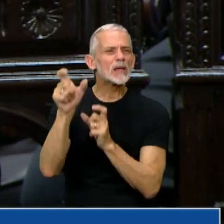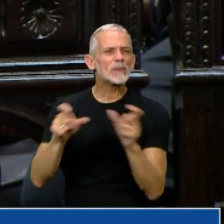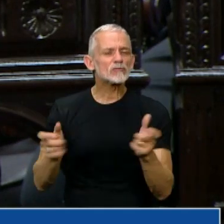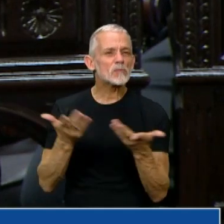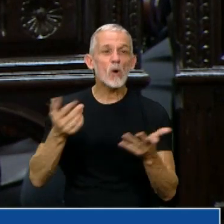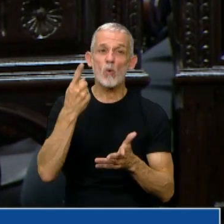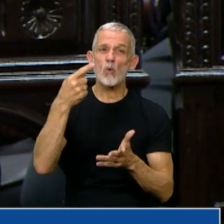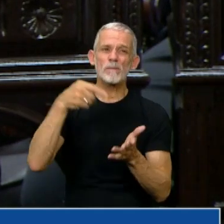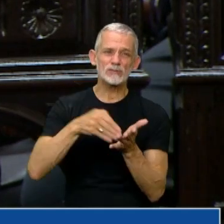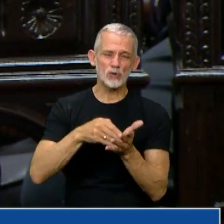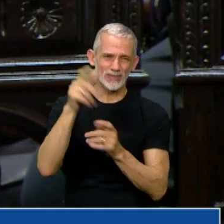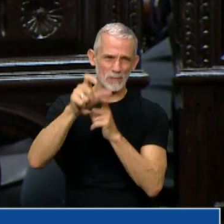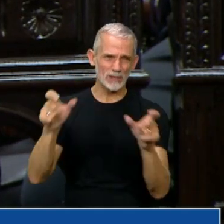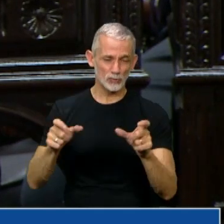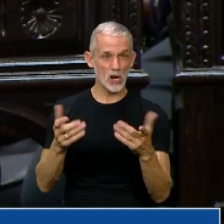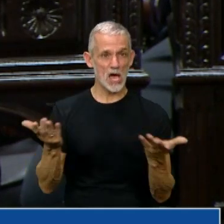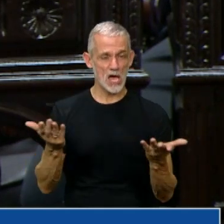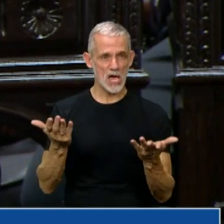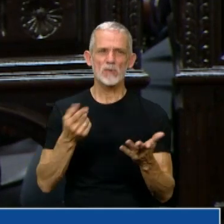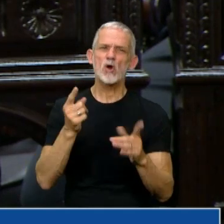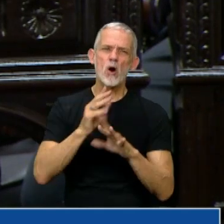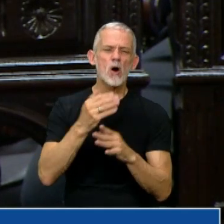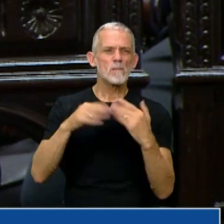alrededor de 1 millón de personas, más